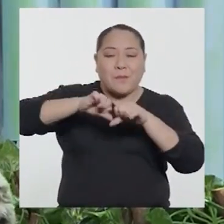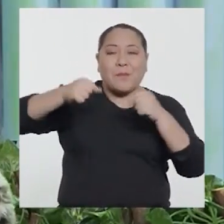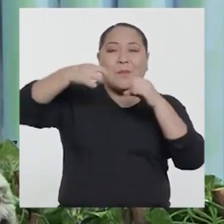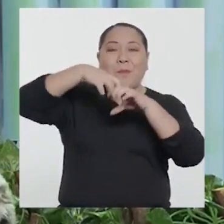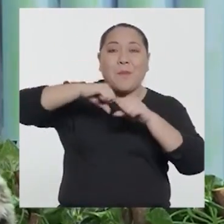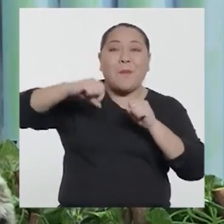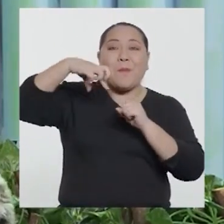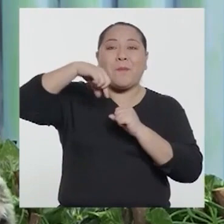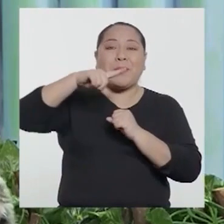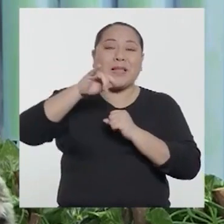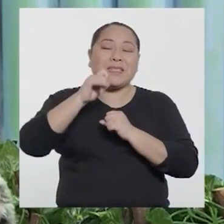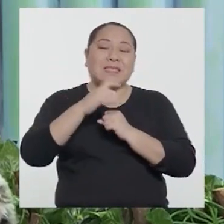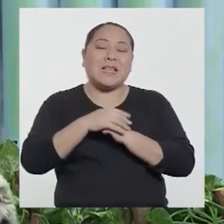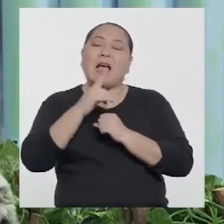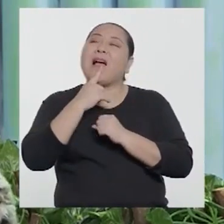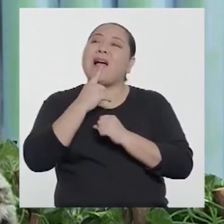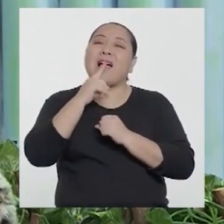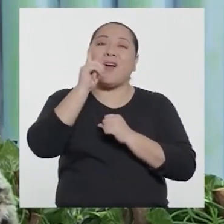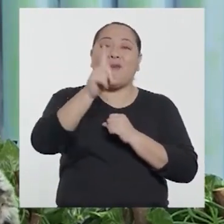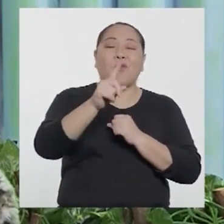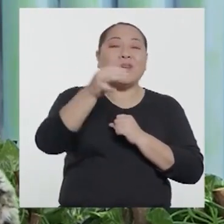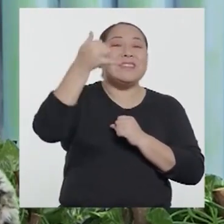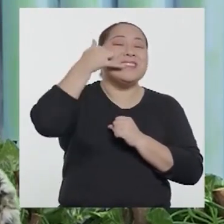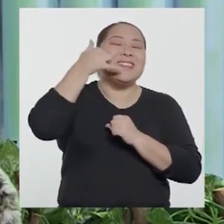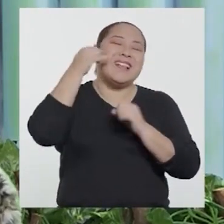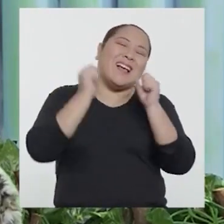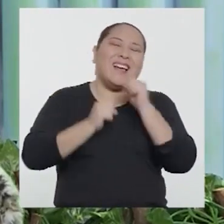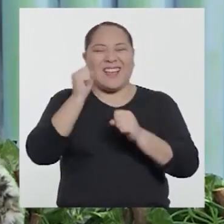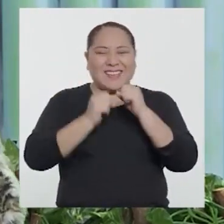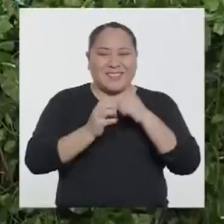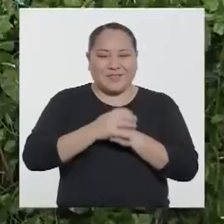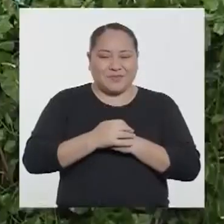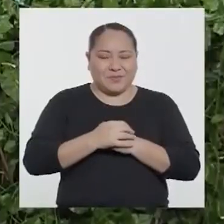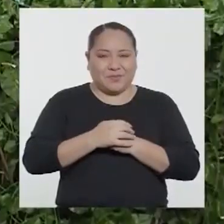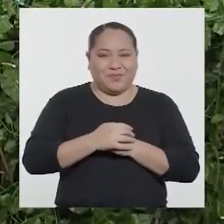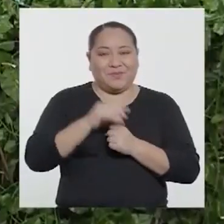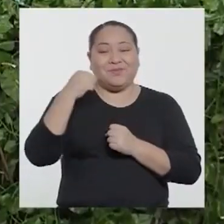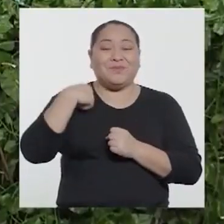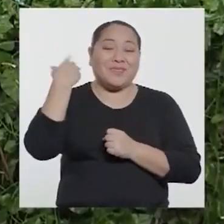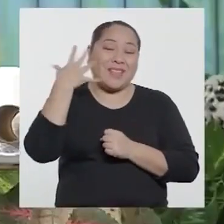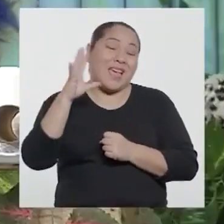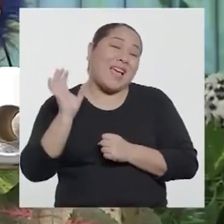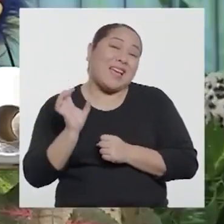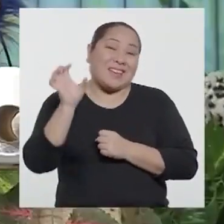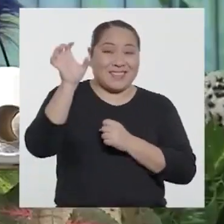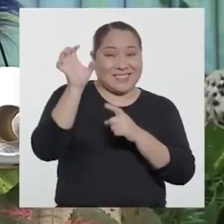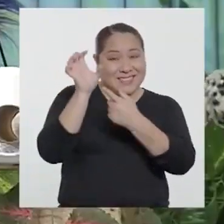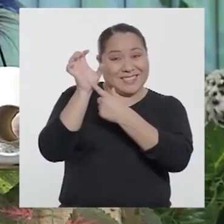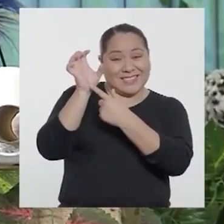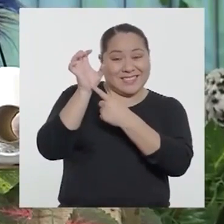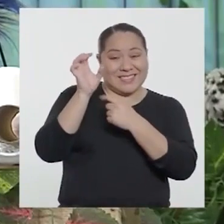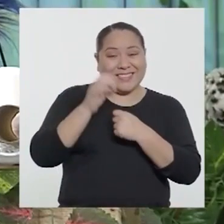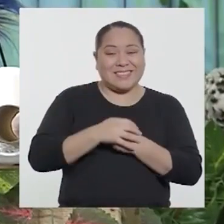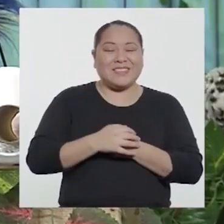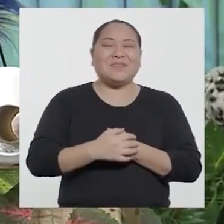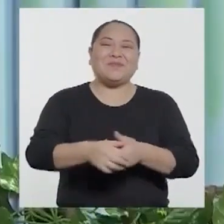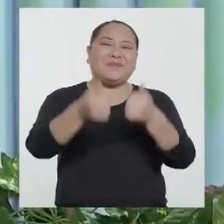plastilina. Uh-huh. Y un celular. Eso lo tengo aquí.